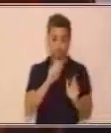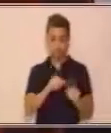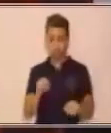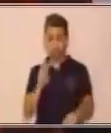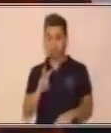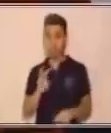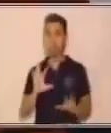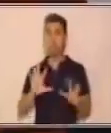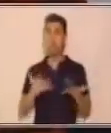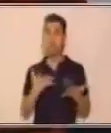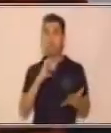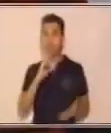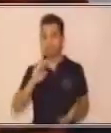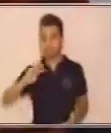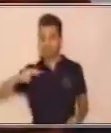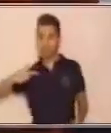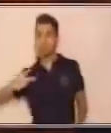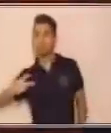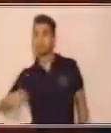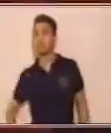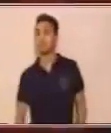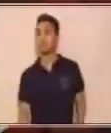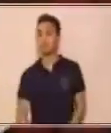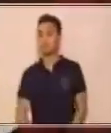a menos 1/3?